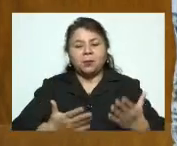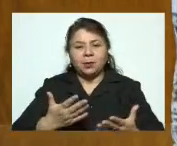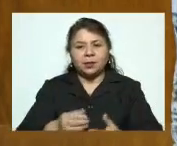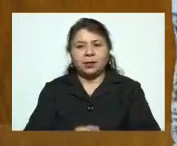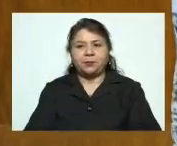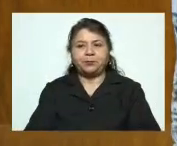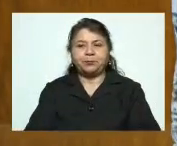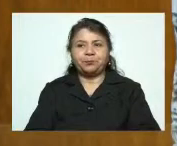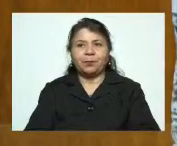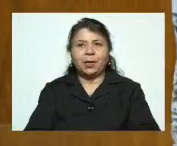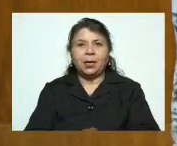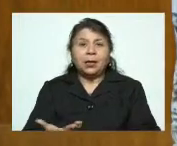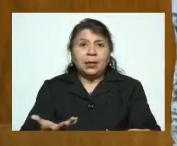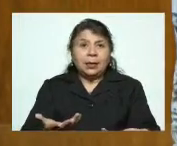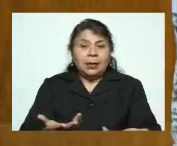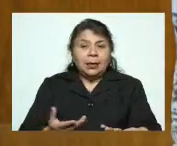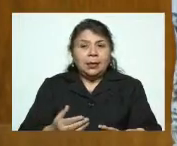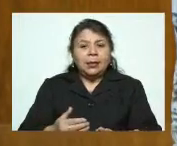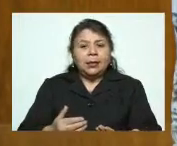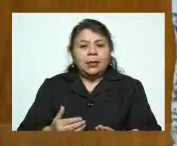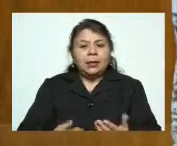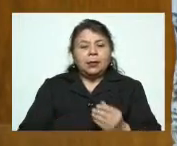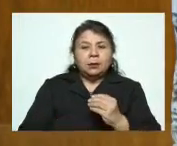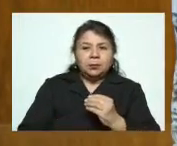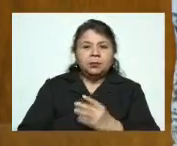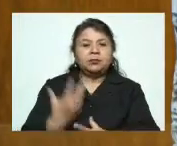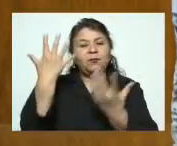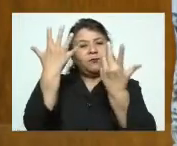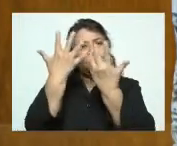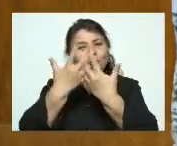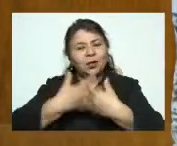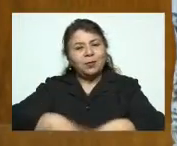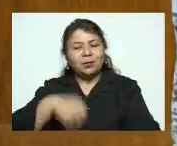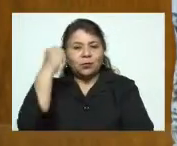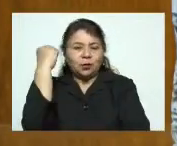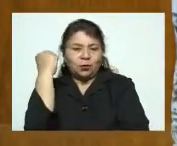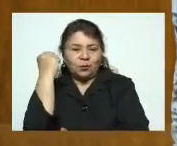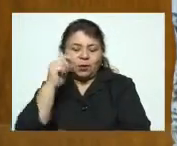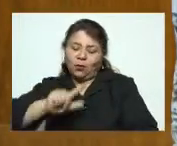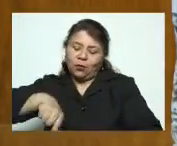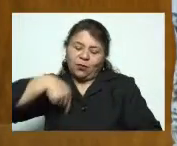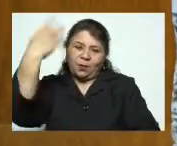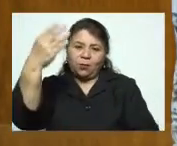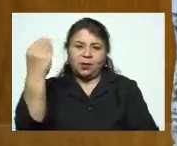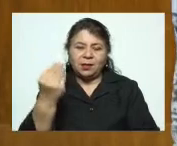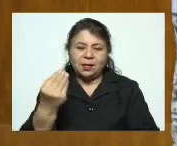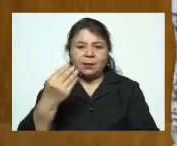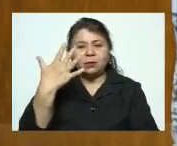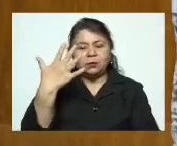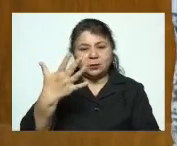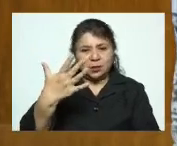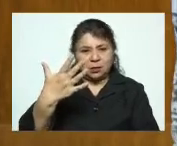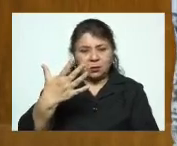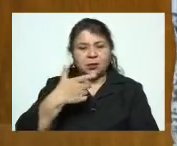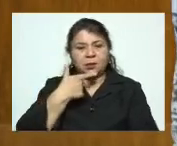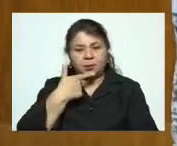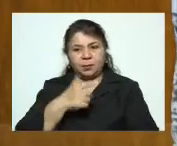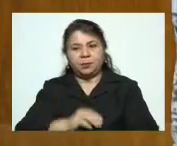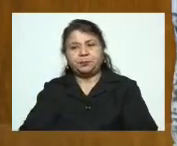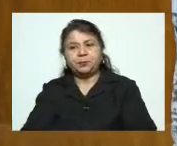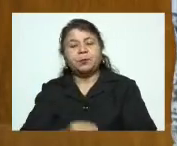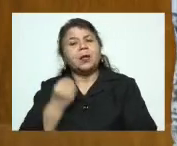Reactivación económica a partir del día sábado 5. ¿Qué estoy pensando?